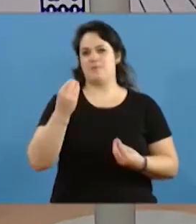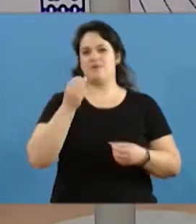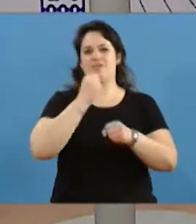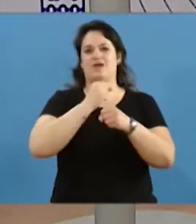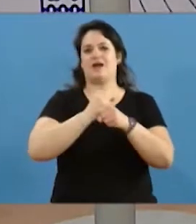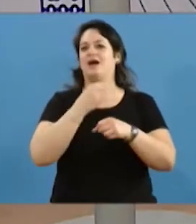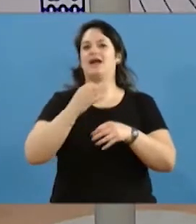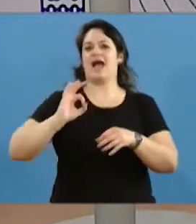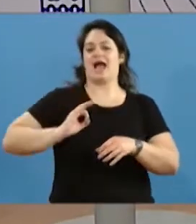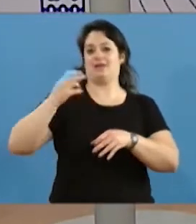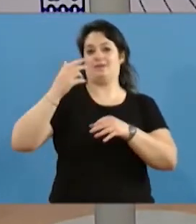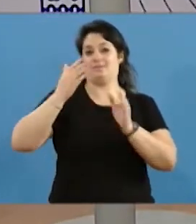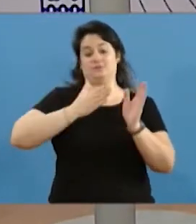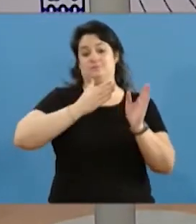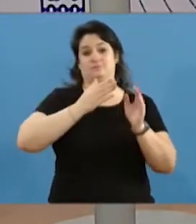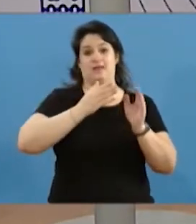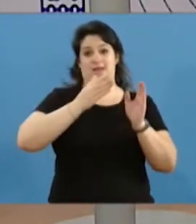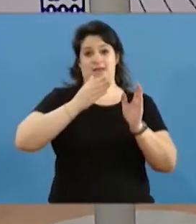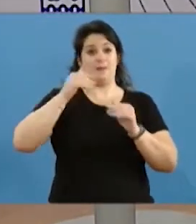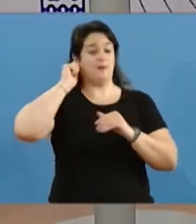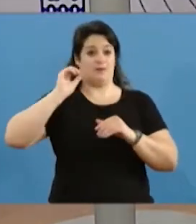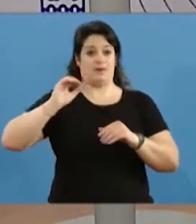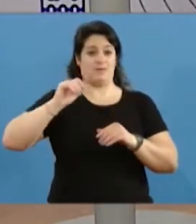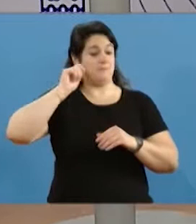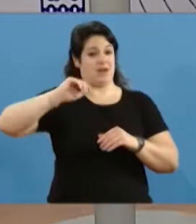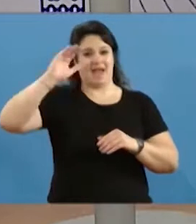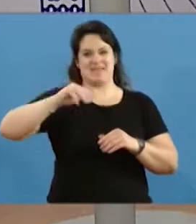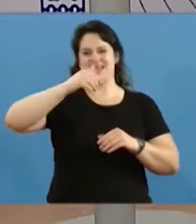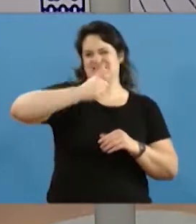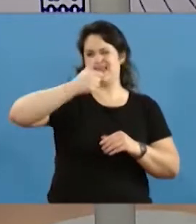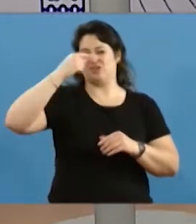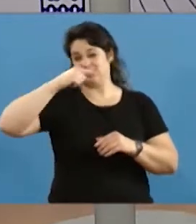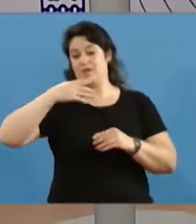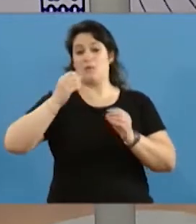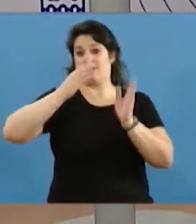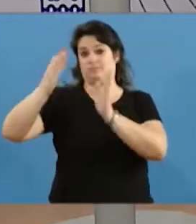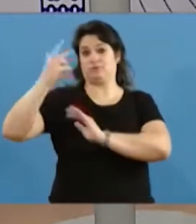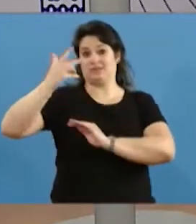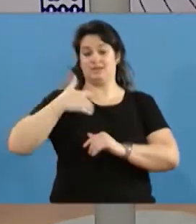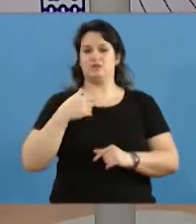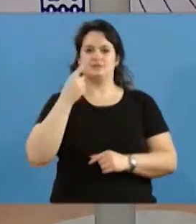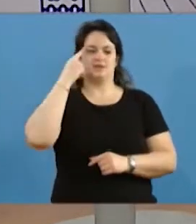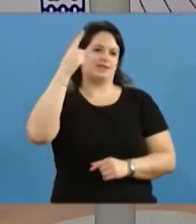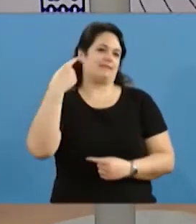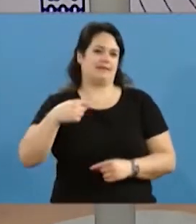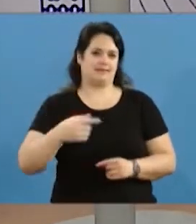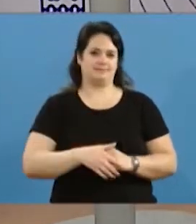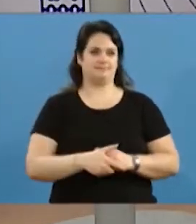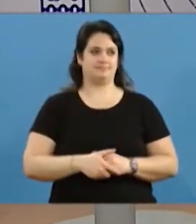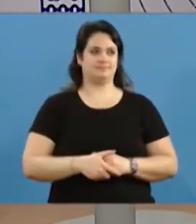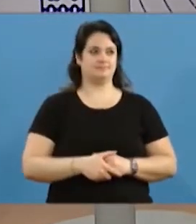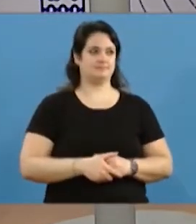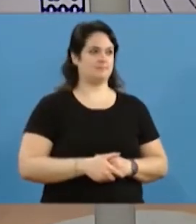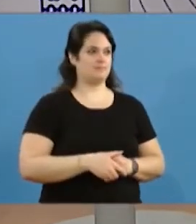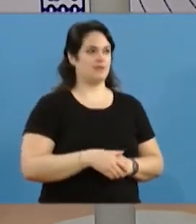con tercer ciclo, con los chicos más grandes. Con los más grandes. Y entonces se nos ocurrió con Sofi y con Tommy plantear